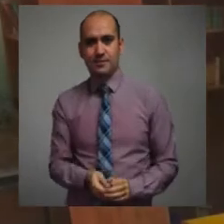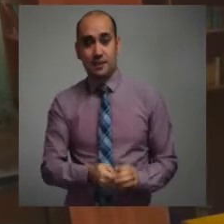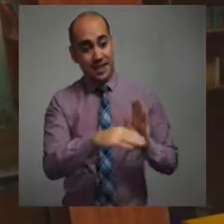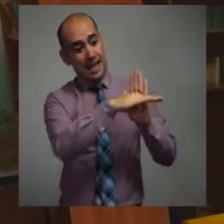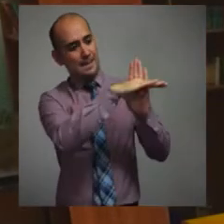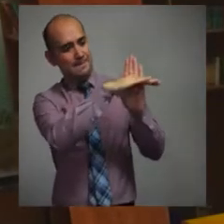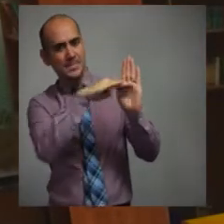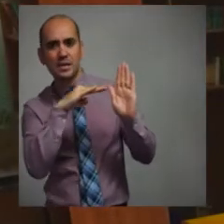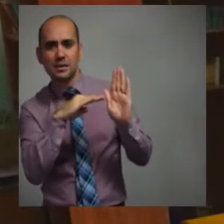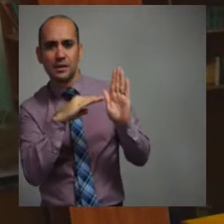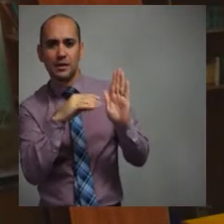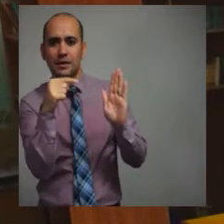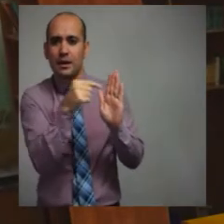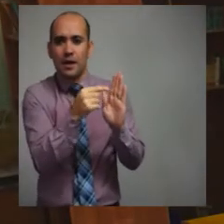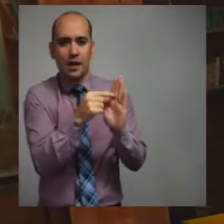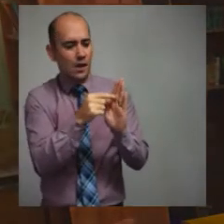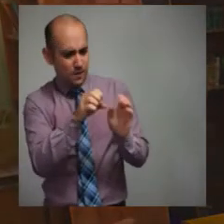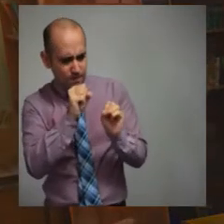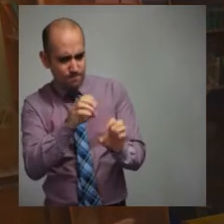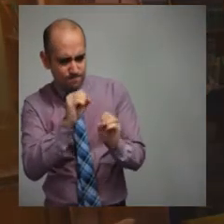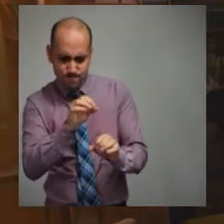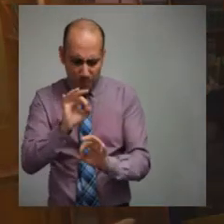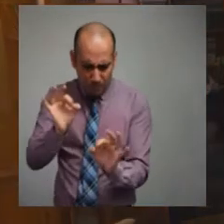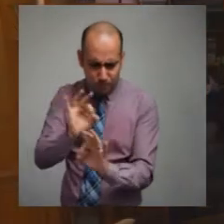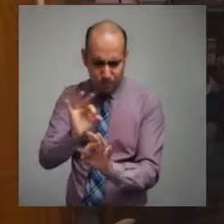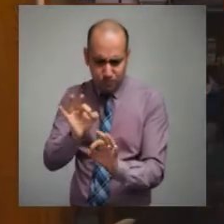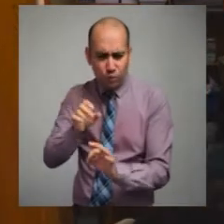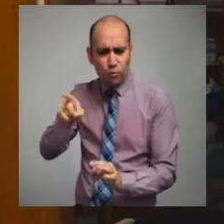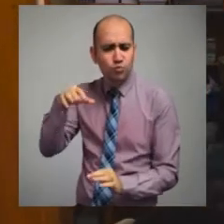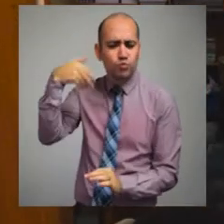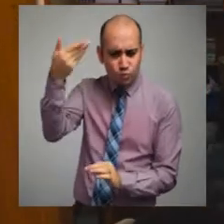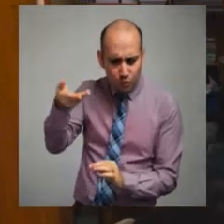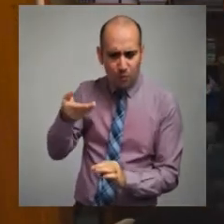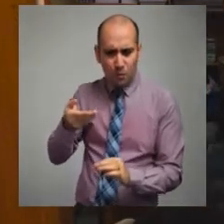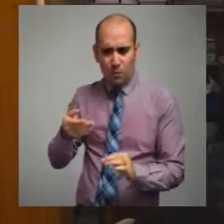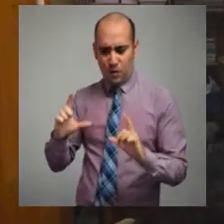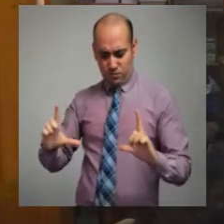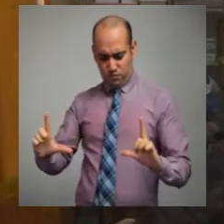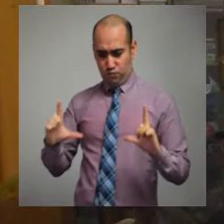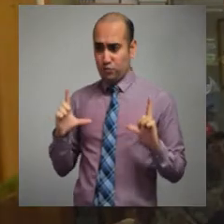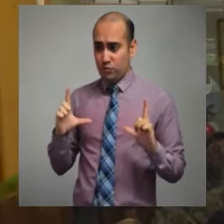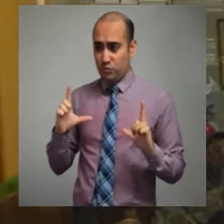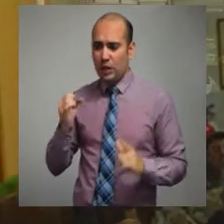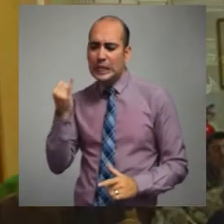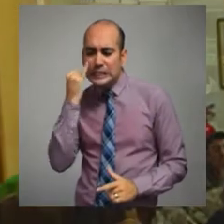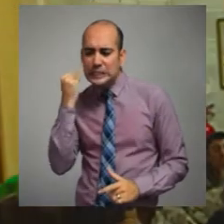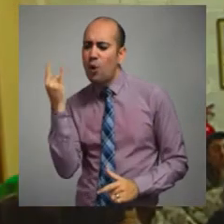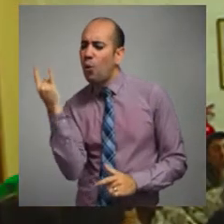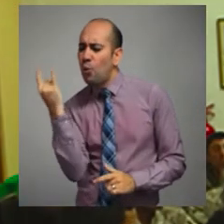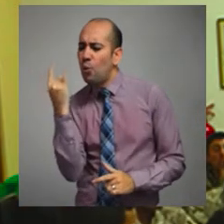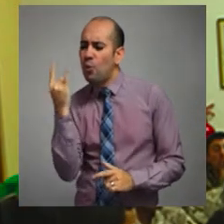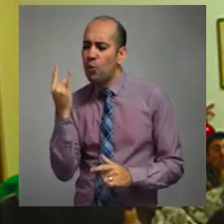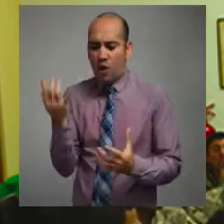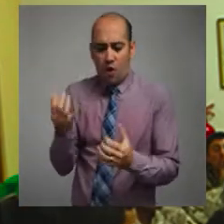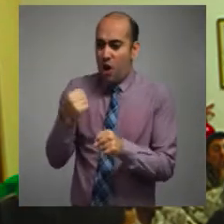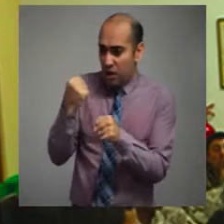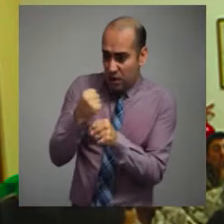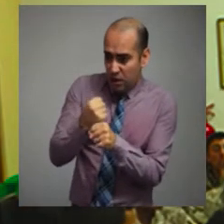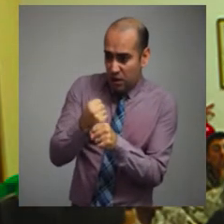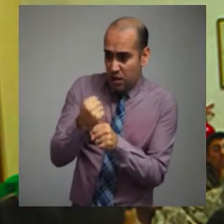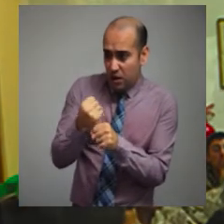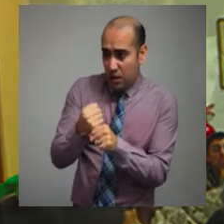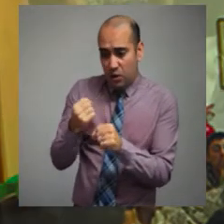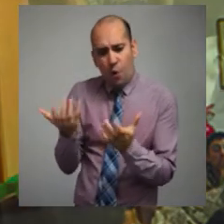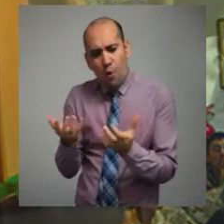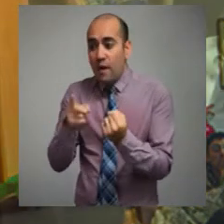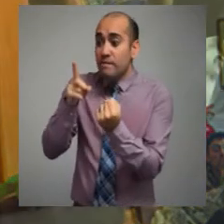en la formación académica y personal de nuestros educandos, con el fin de incentivar y potenciar sus